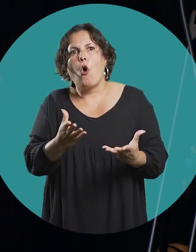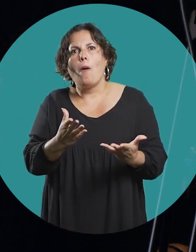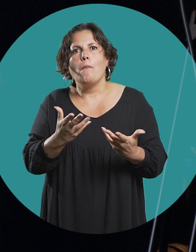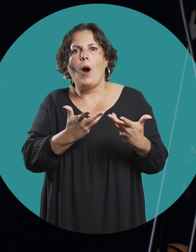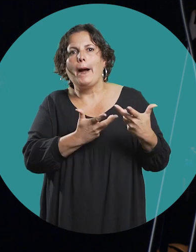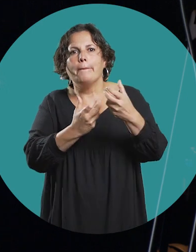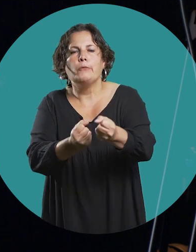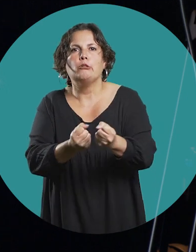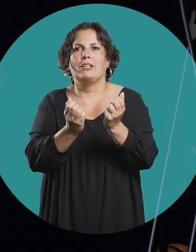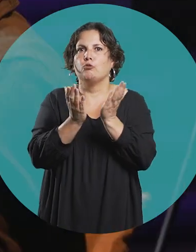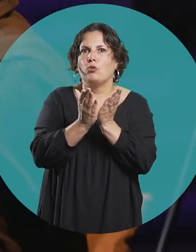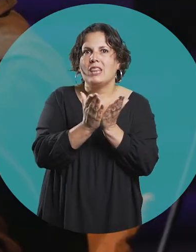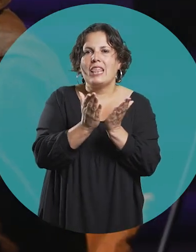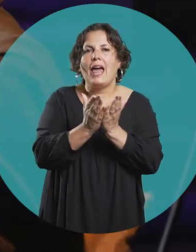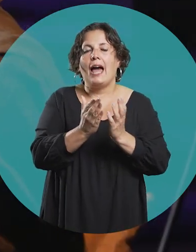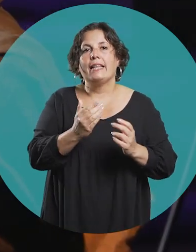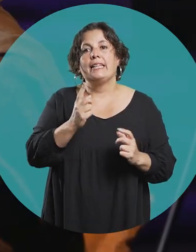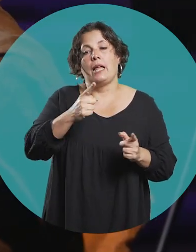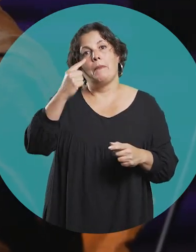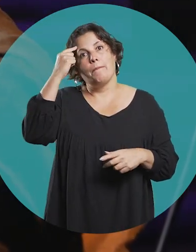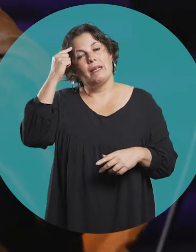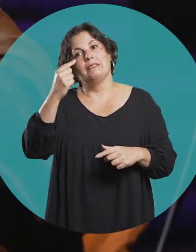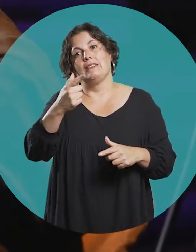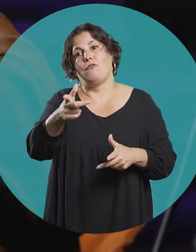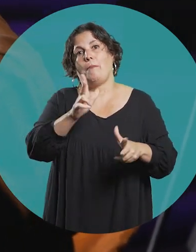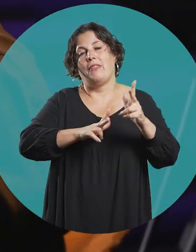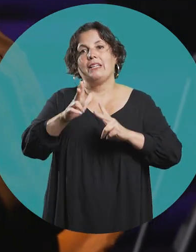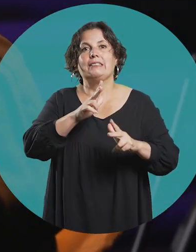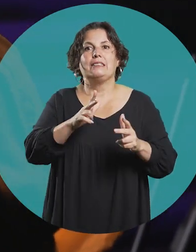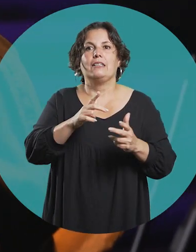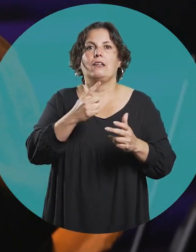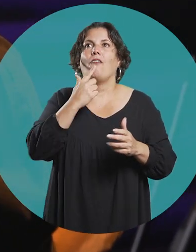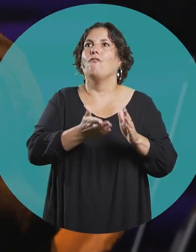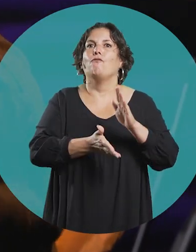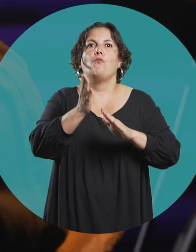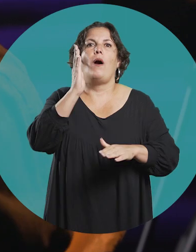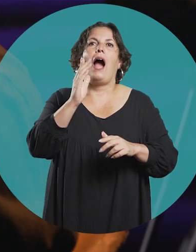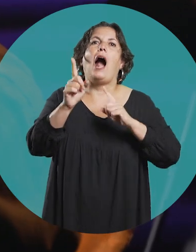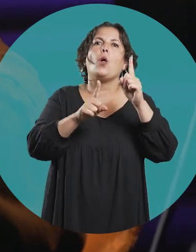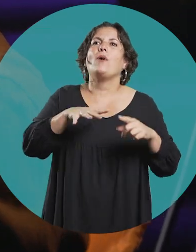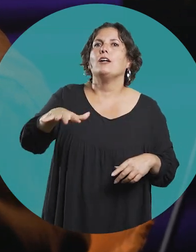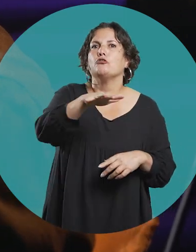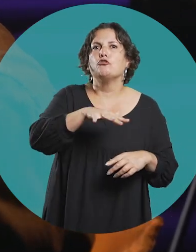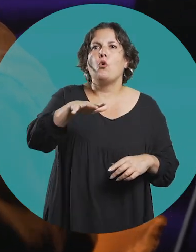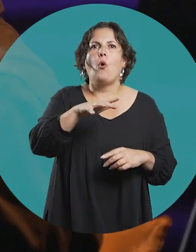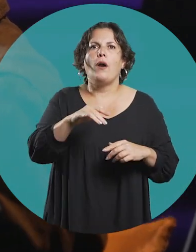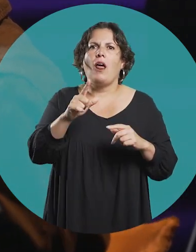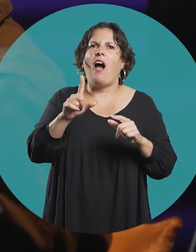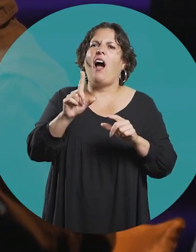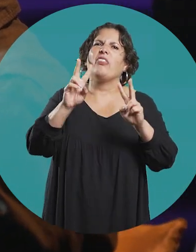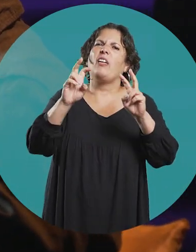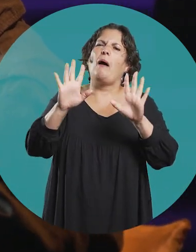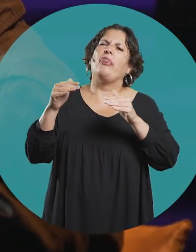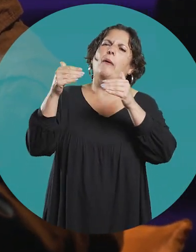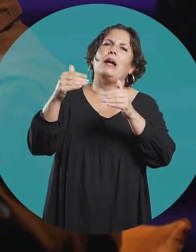están apoyando a los estudiantes. No dejé de pensar en esto que vos decís cuando te fuiste en algunas zonas en donde hay mucha